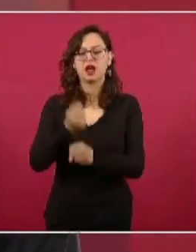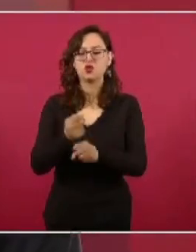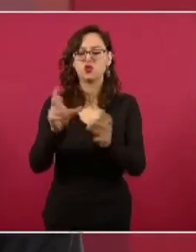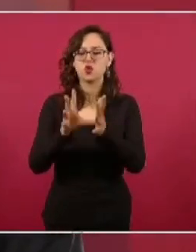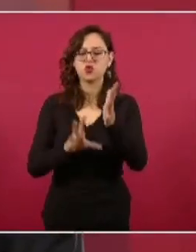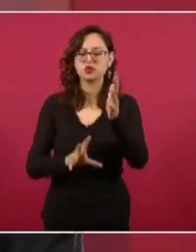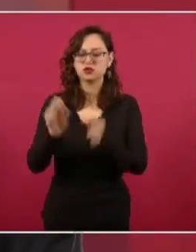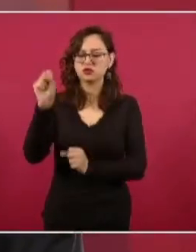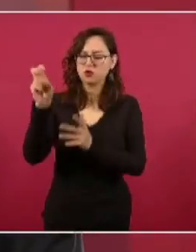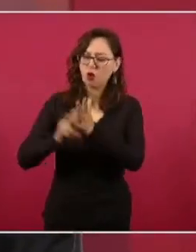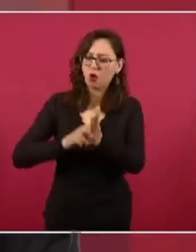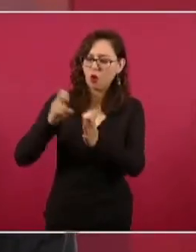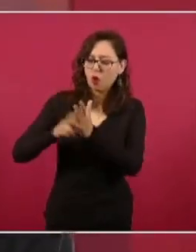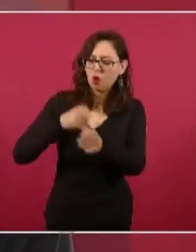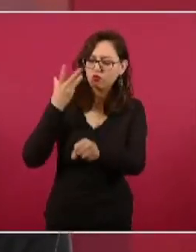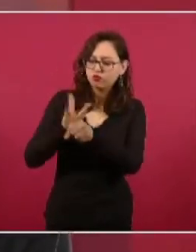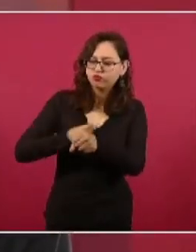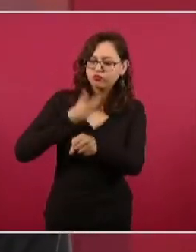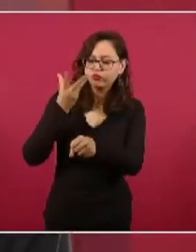Todas a favor